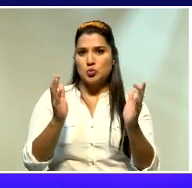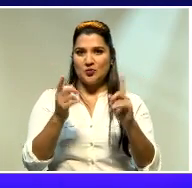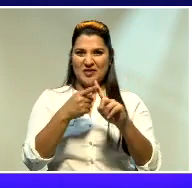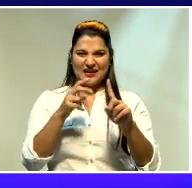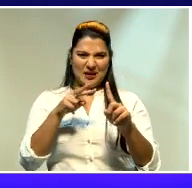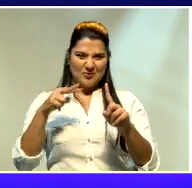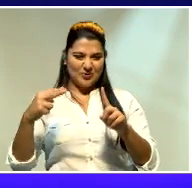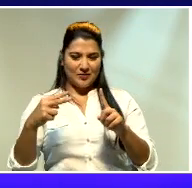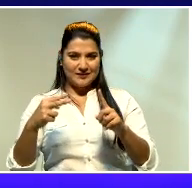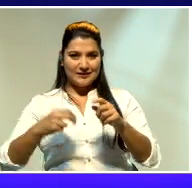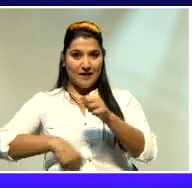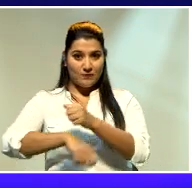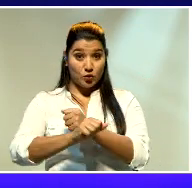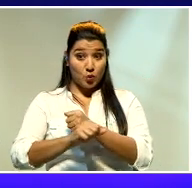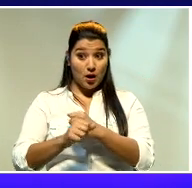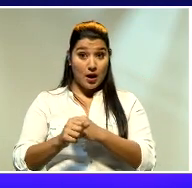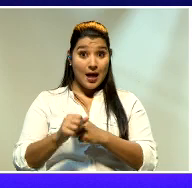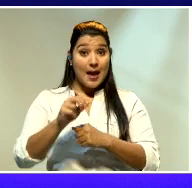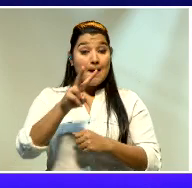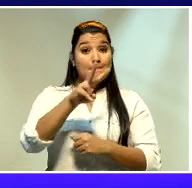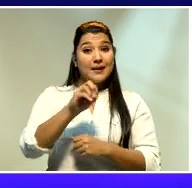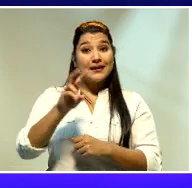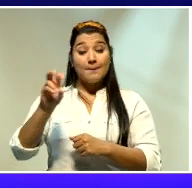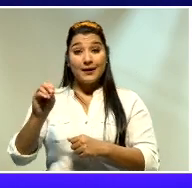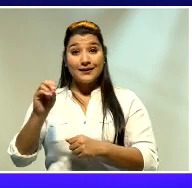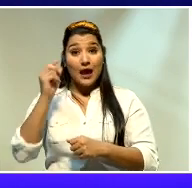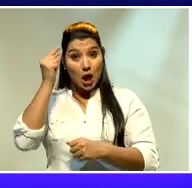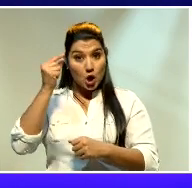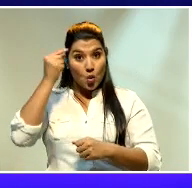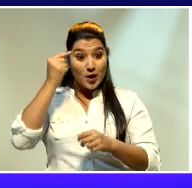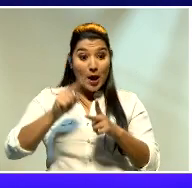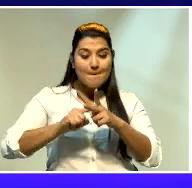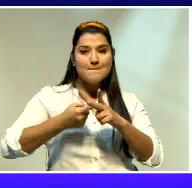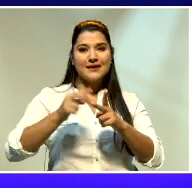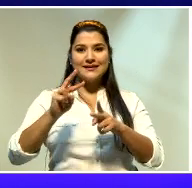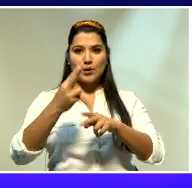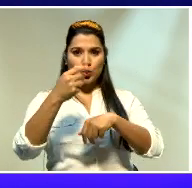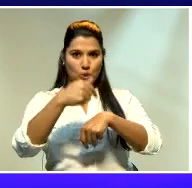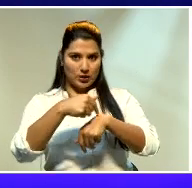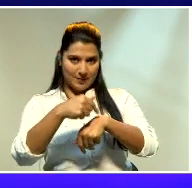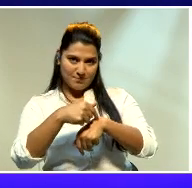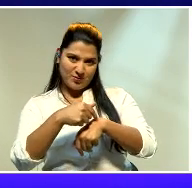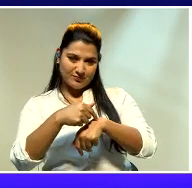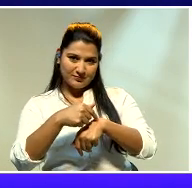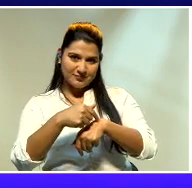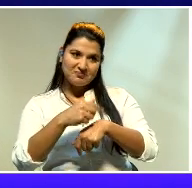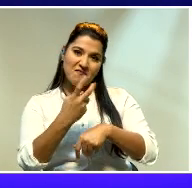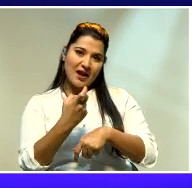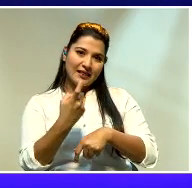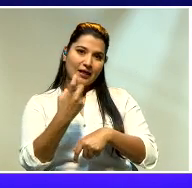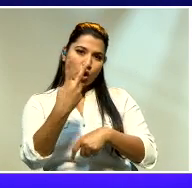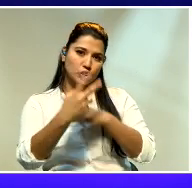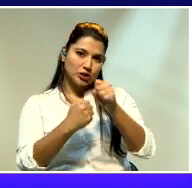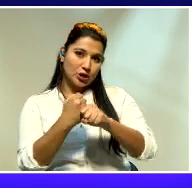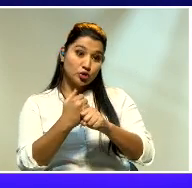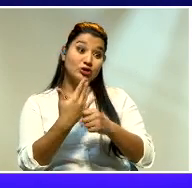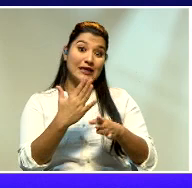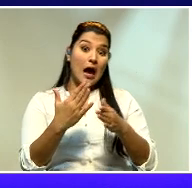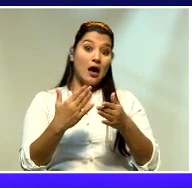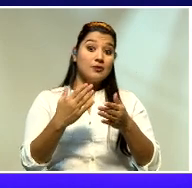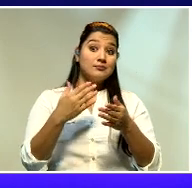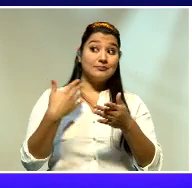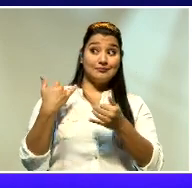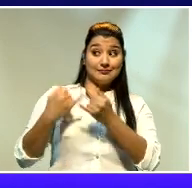en el 2020 el gobierno está comenzando a jugar el segundo tiempo. ¿Cuál es la estrategia para estos